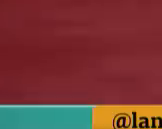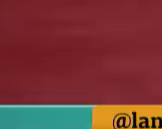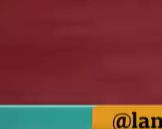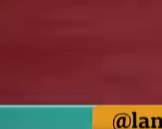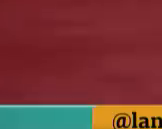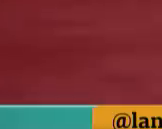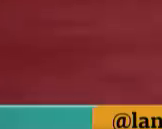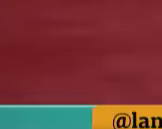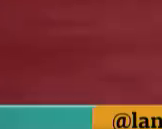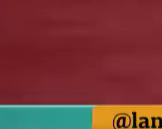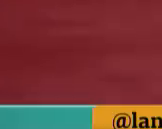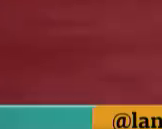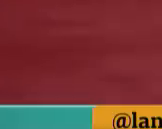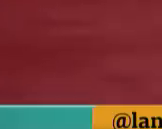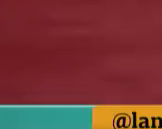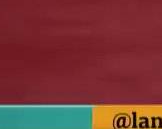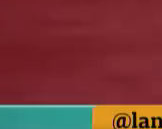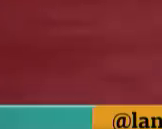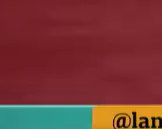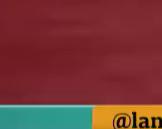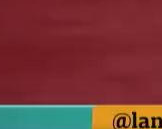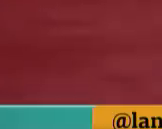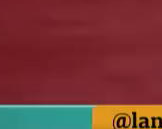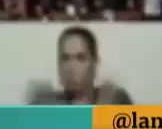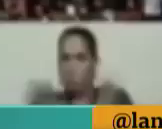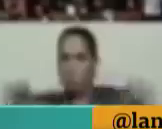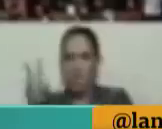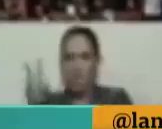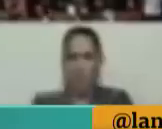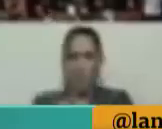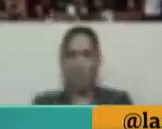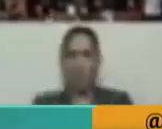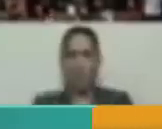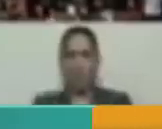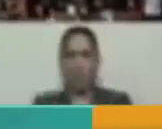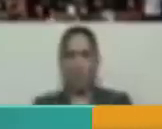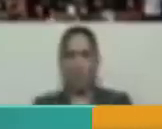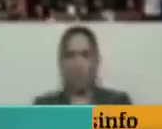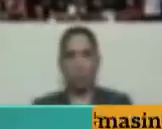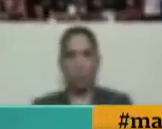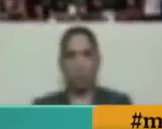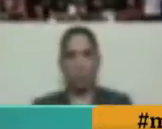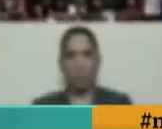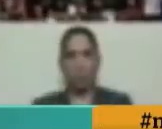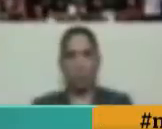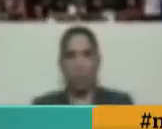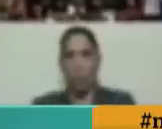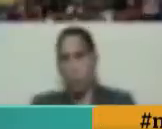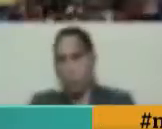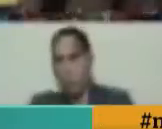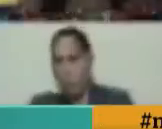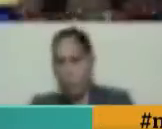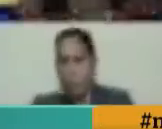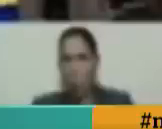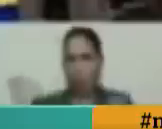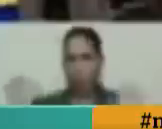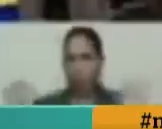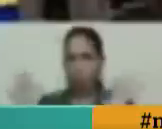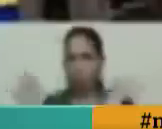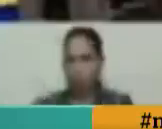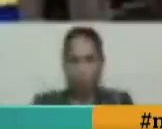analizando el tema. Había un acercamiento, o por lo menos una mirada bastante permisiva del Papa sobre Maduro, ¿no?